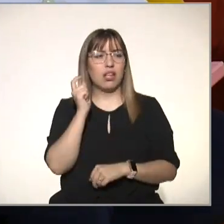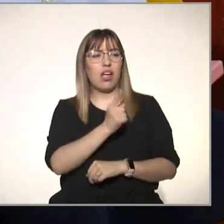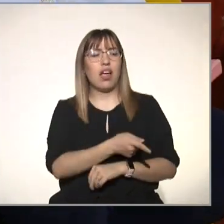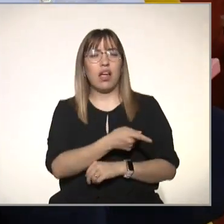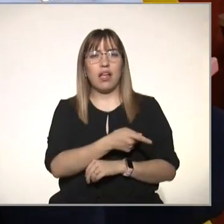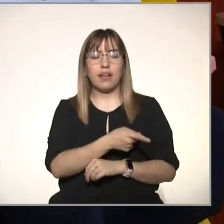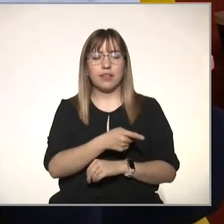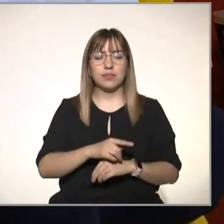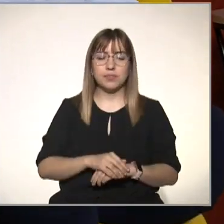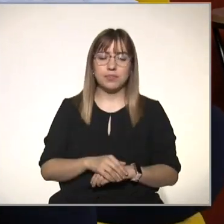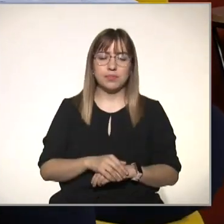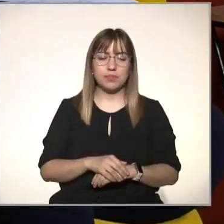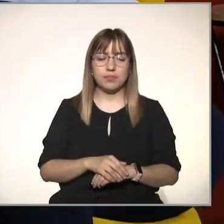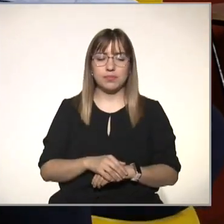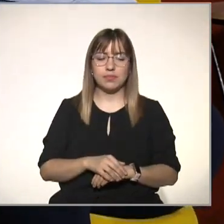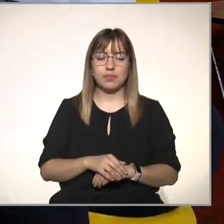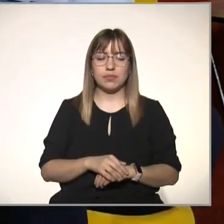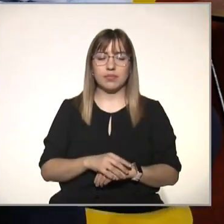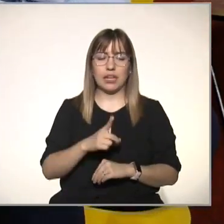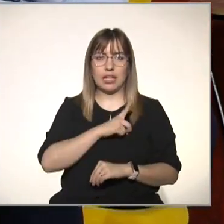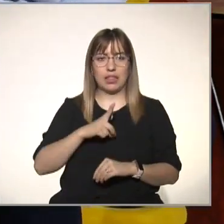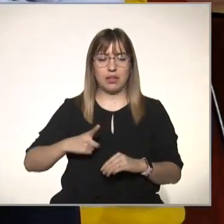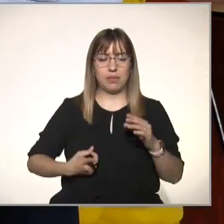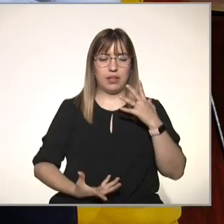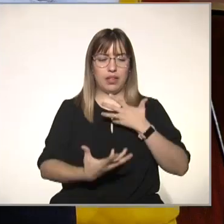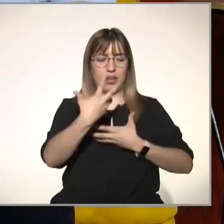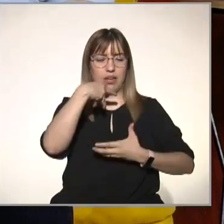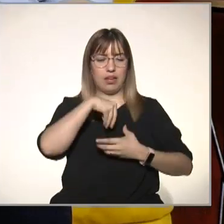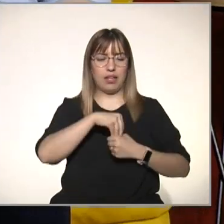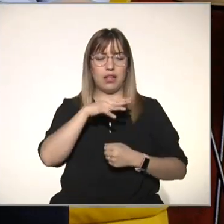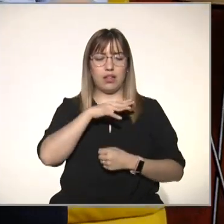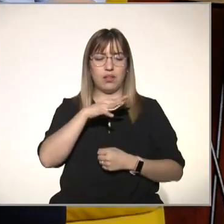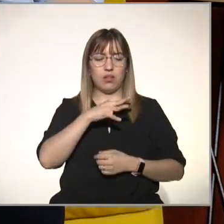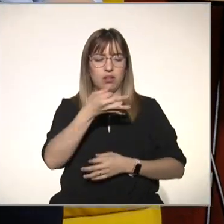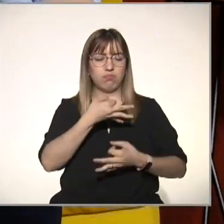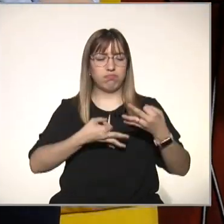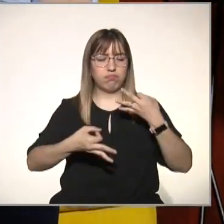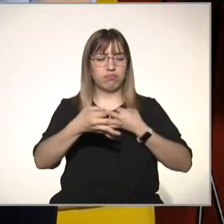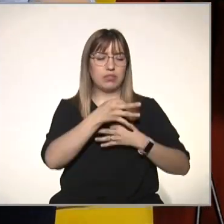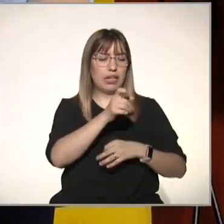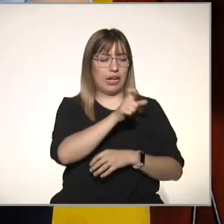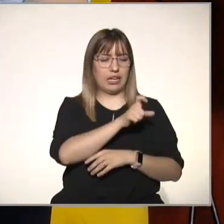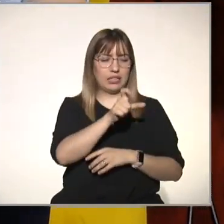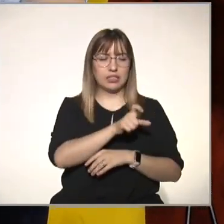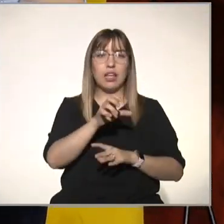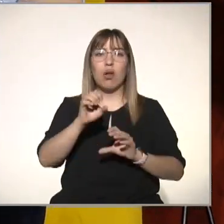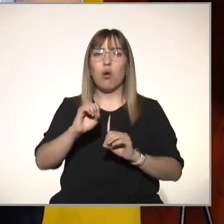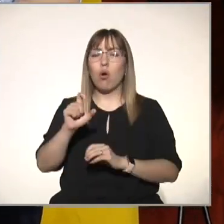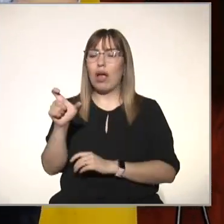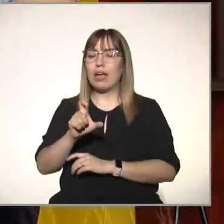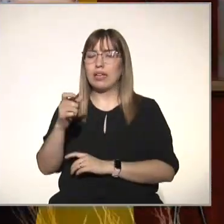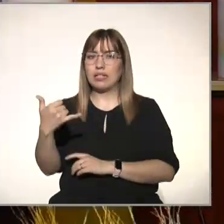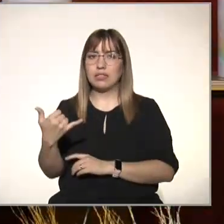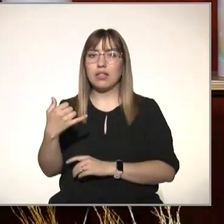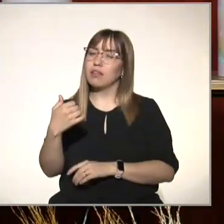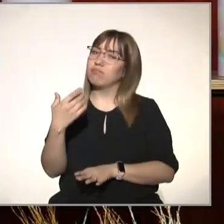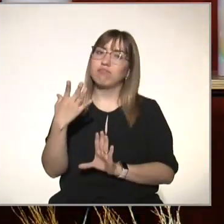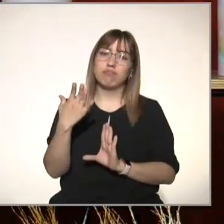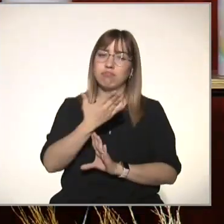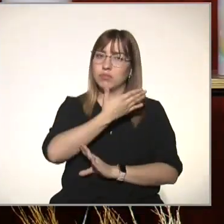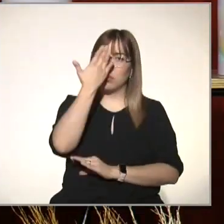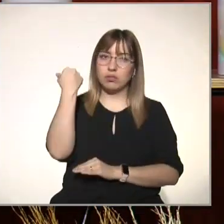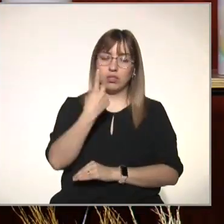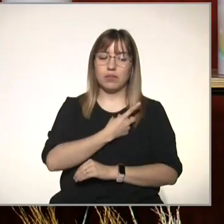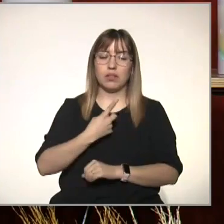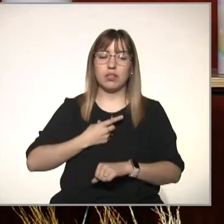tener cromosomas XX o XY. Es algo que no se sabe a menos que se haga un estudio, un cariotipo o